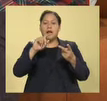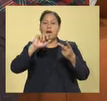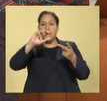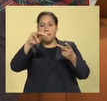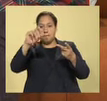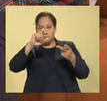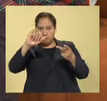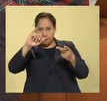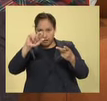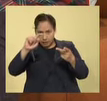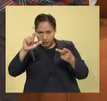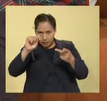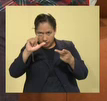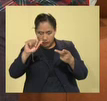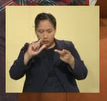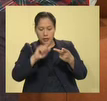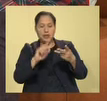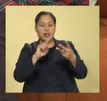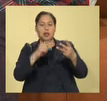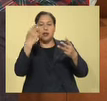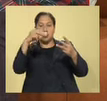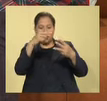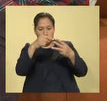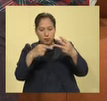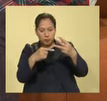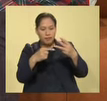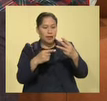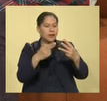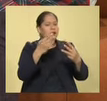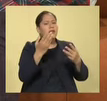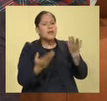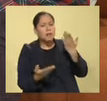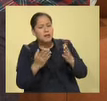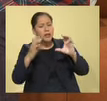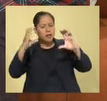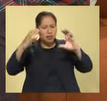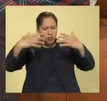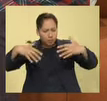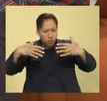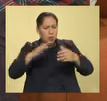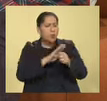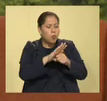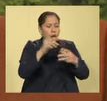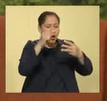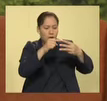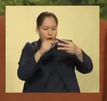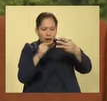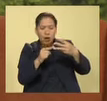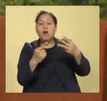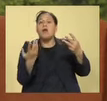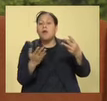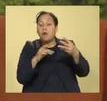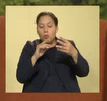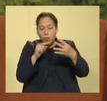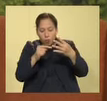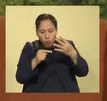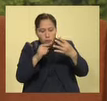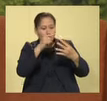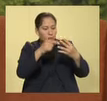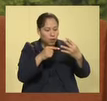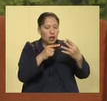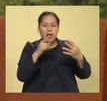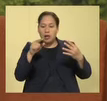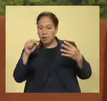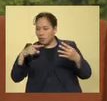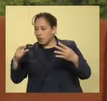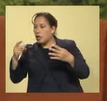llama híbrida. Entonces, dependiendo de eso, será el manejo. Pero una vez que tú empiezas a dar el manejo con estas